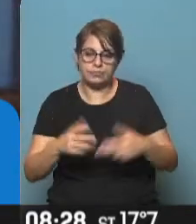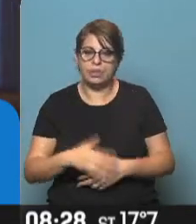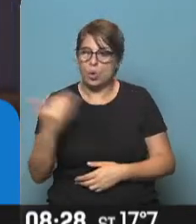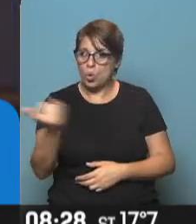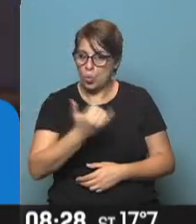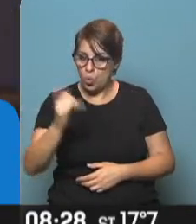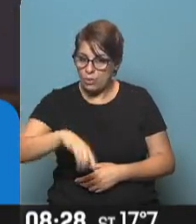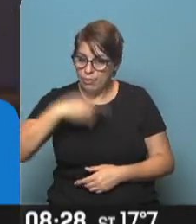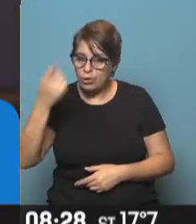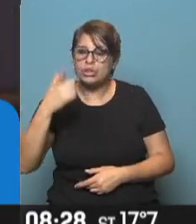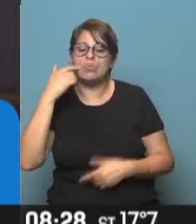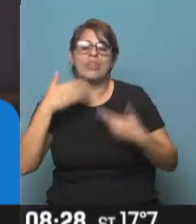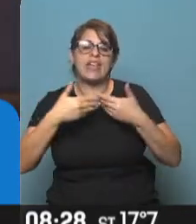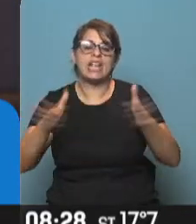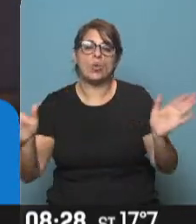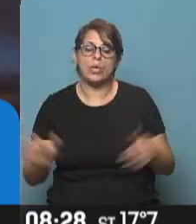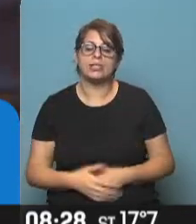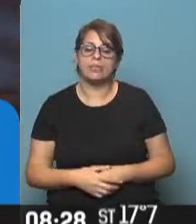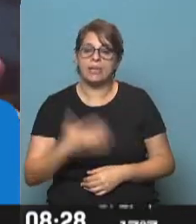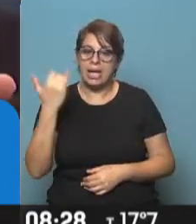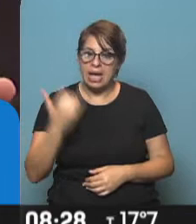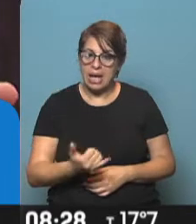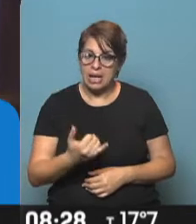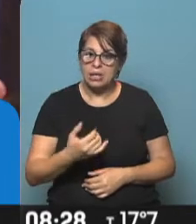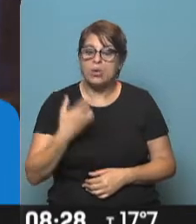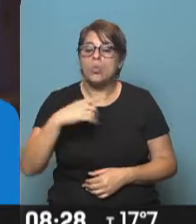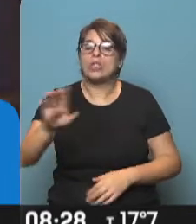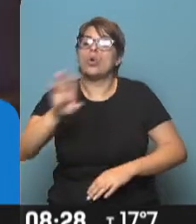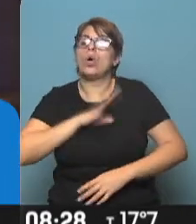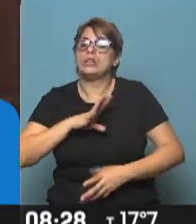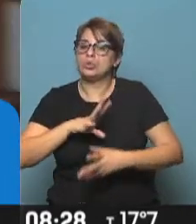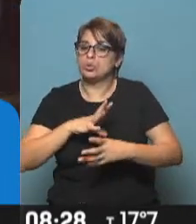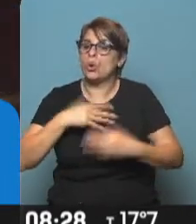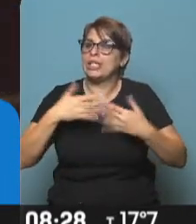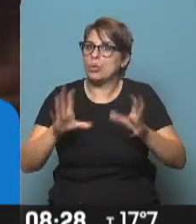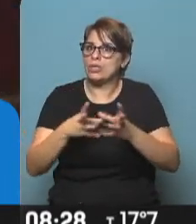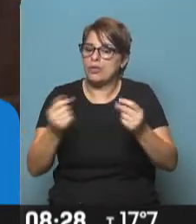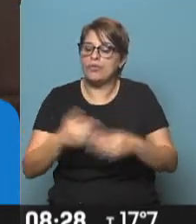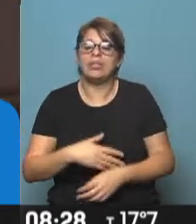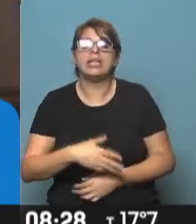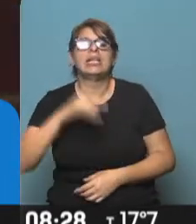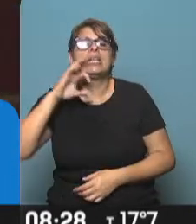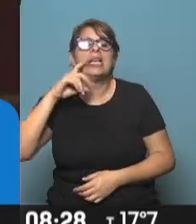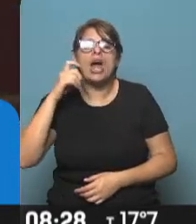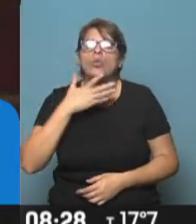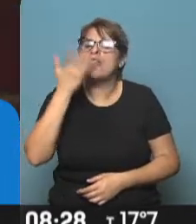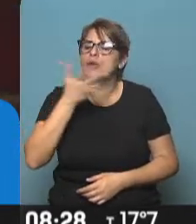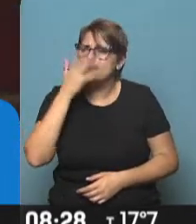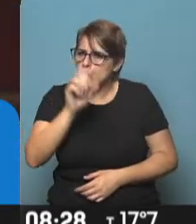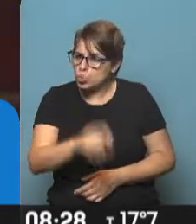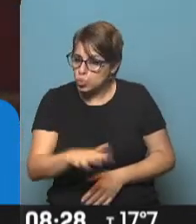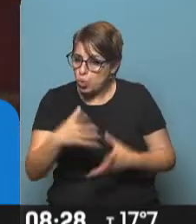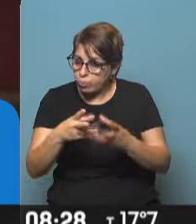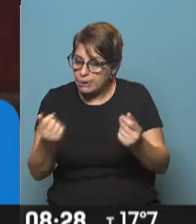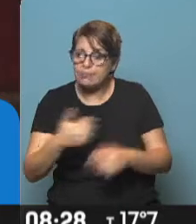jueves día de la inauguración hay ni bien terminan los actos de inauguración con el discurso final de claudia piñeiro sobre